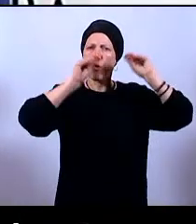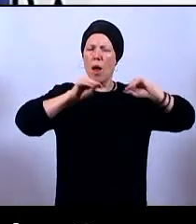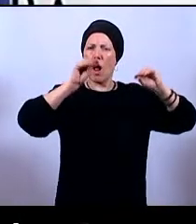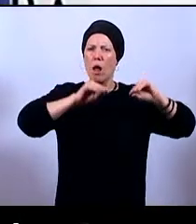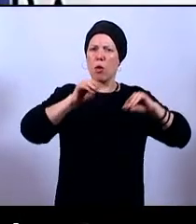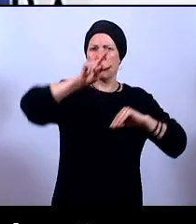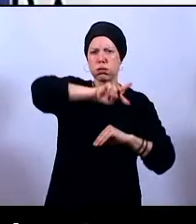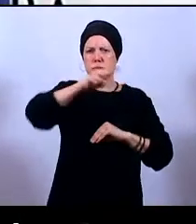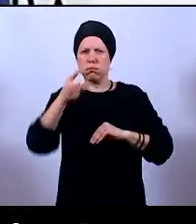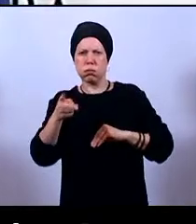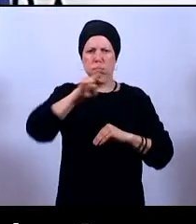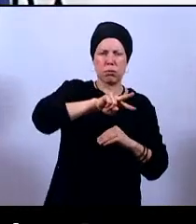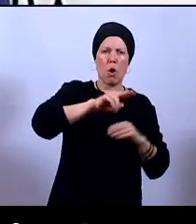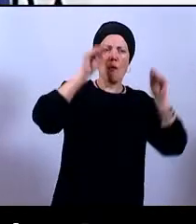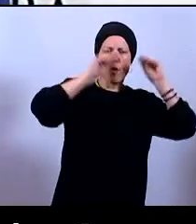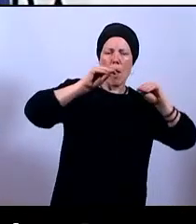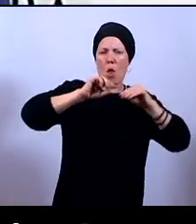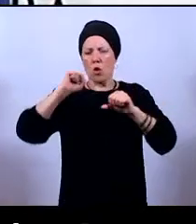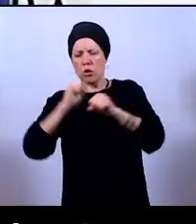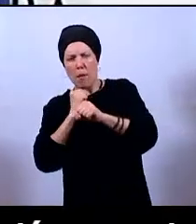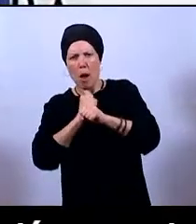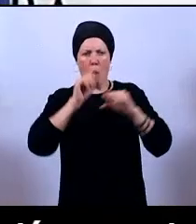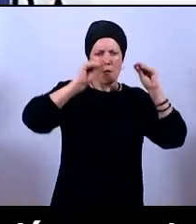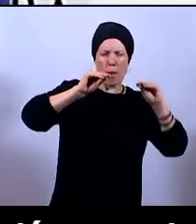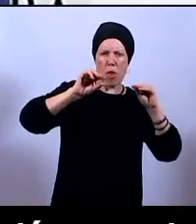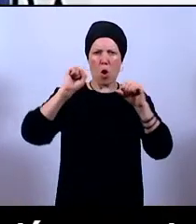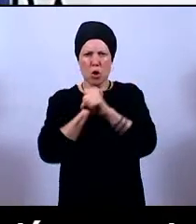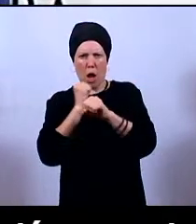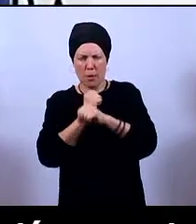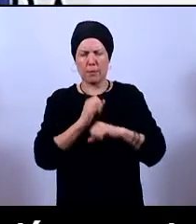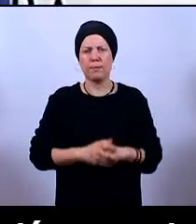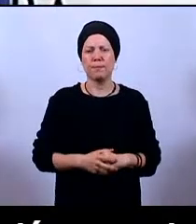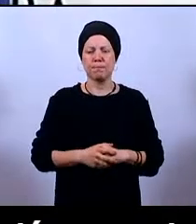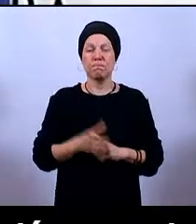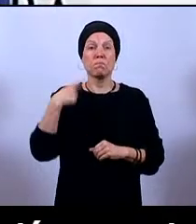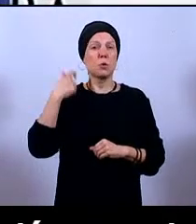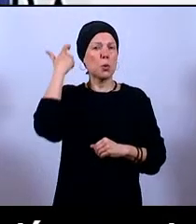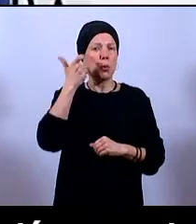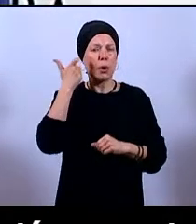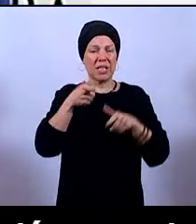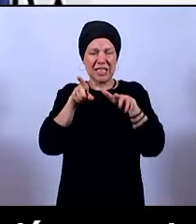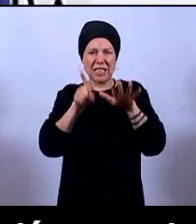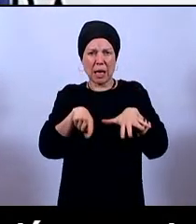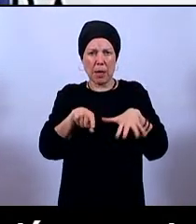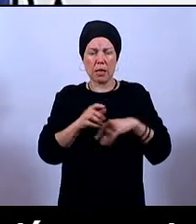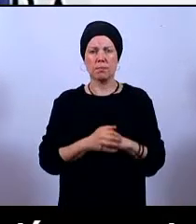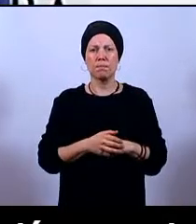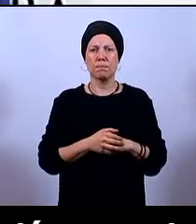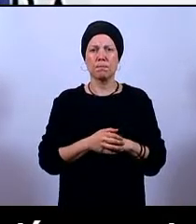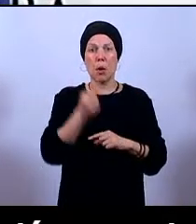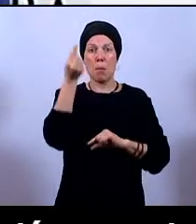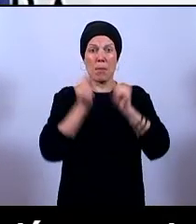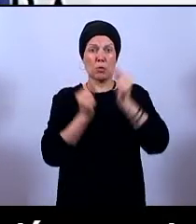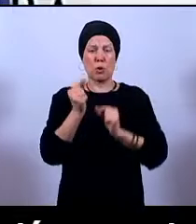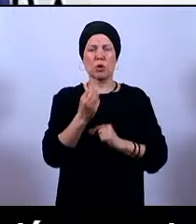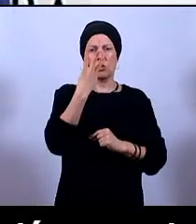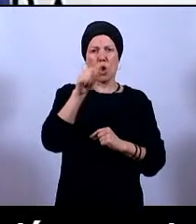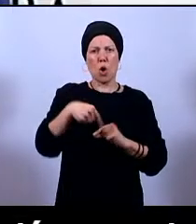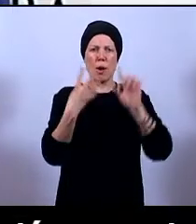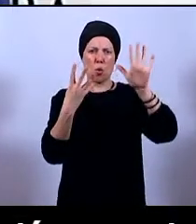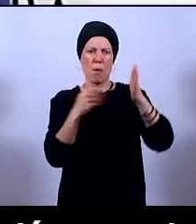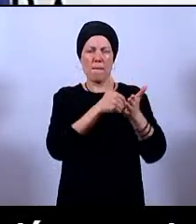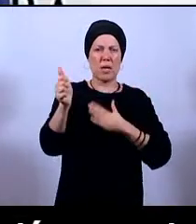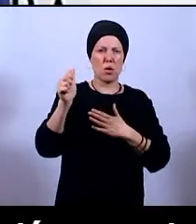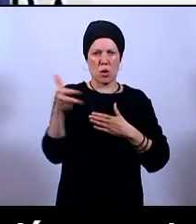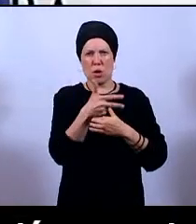alternancia con el empleo por parte de las entidades promotoras. Tiene una duración de 6 meses y cuenta con un presupuesto de 3,9 millones